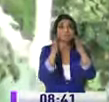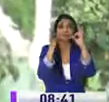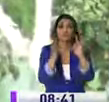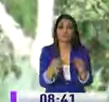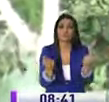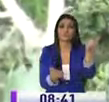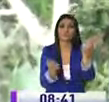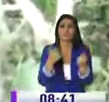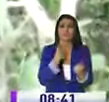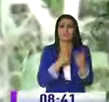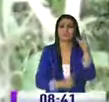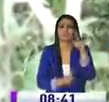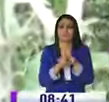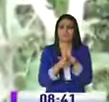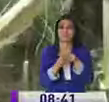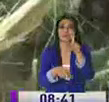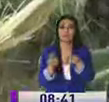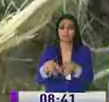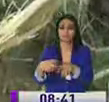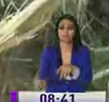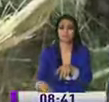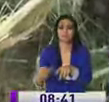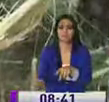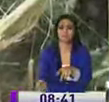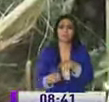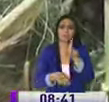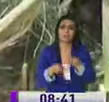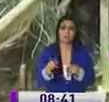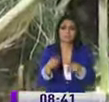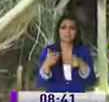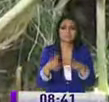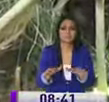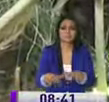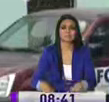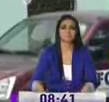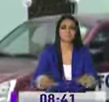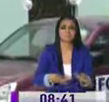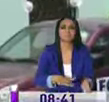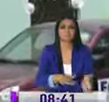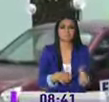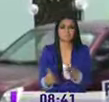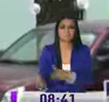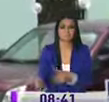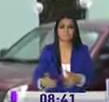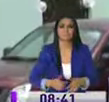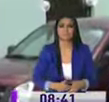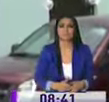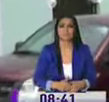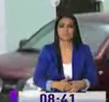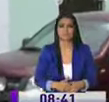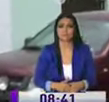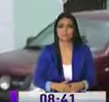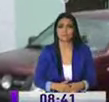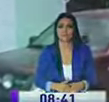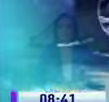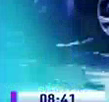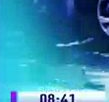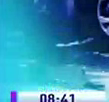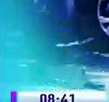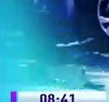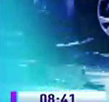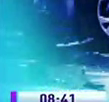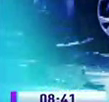unos quedaron en medio de la ladera otros llegaron hasta el fondo del barranco informó y bancas amén